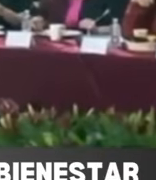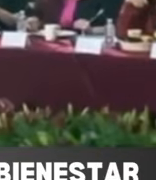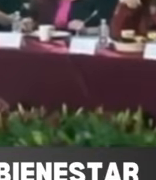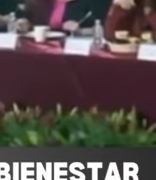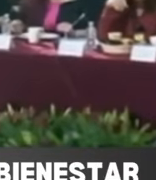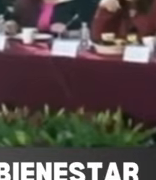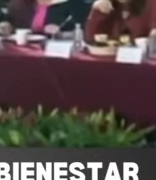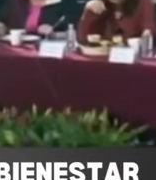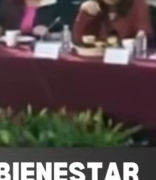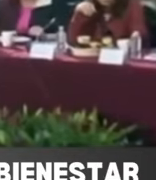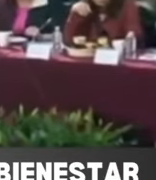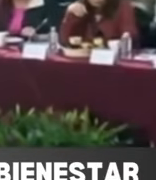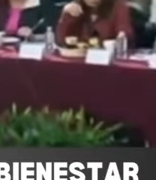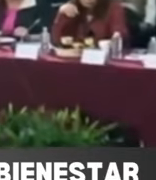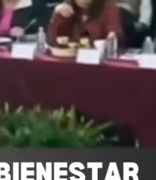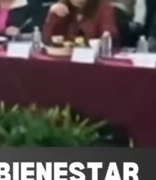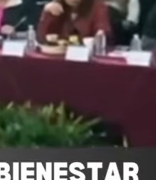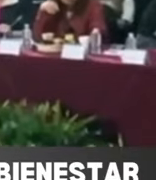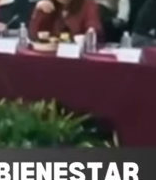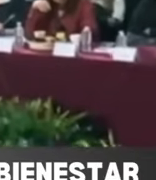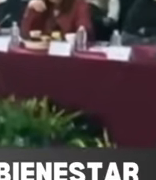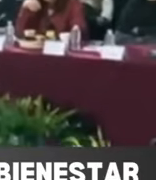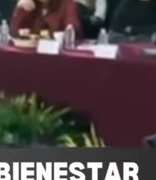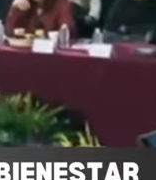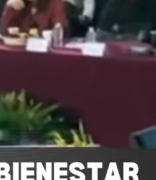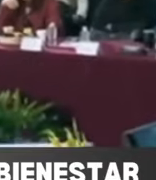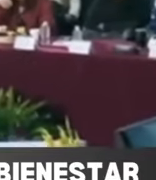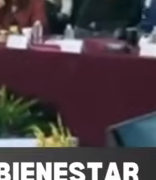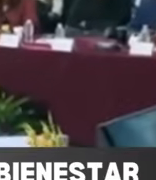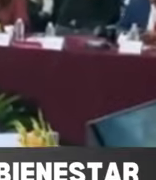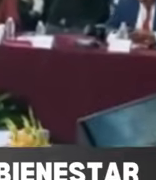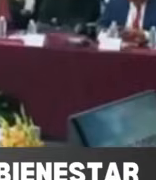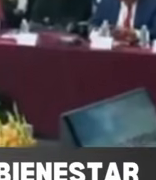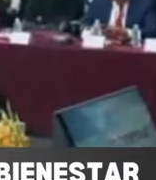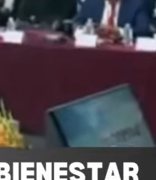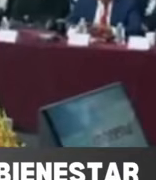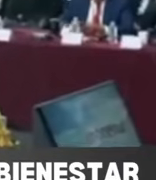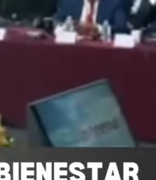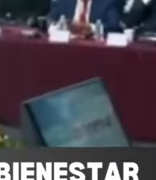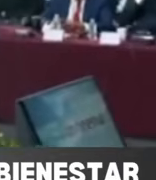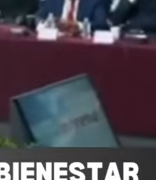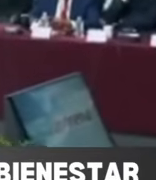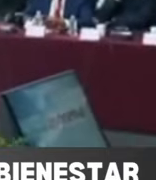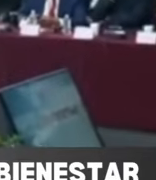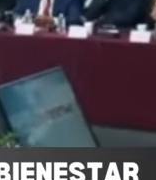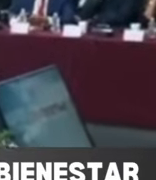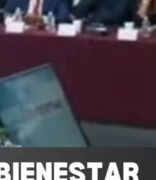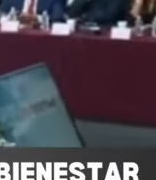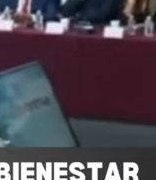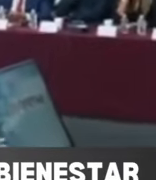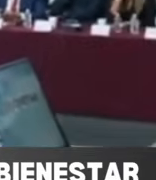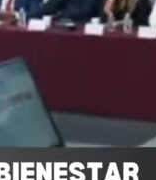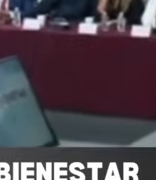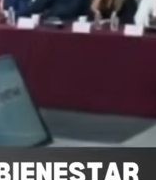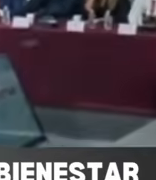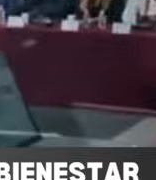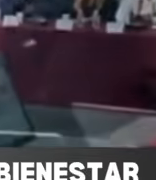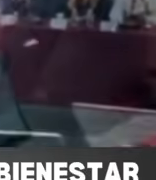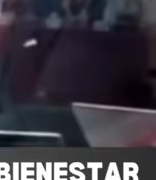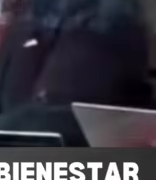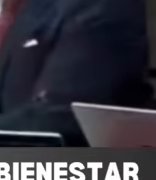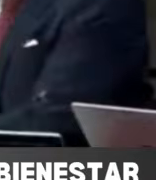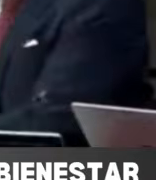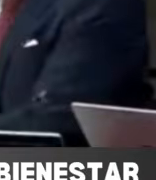Hoy son reivindicación de derechos. Gracias a las reformas que hicieron ustedes, no solo la pensión de adultos mayores,